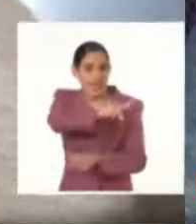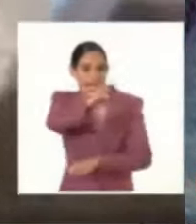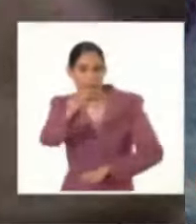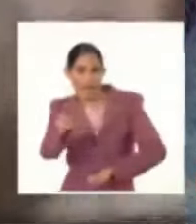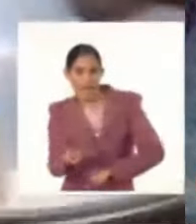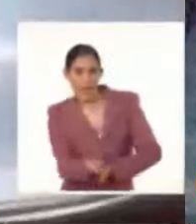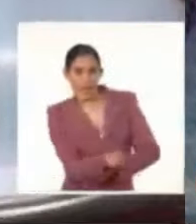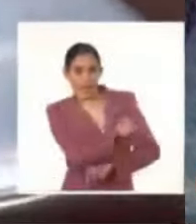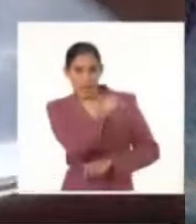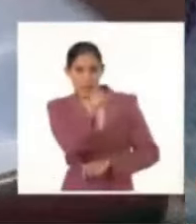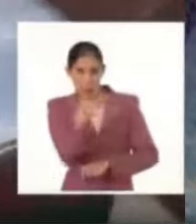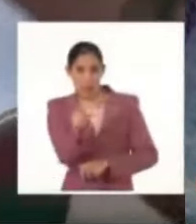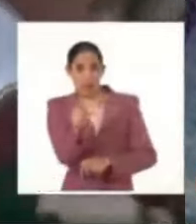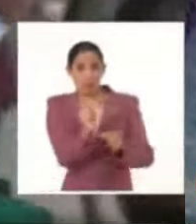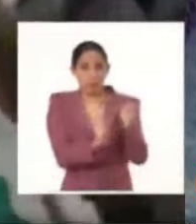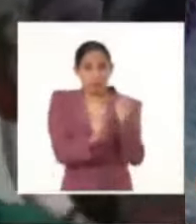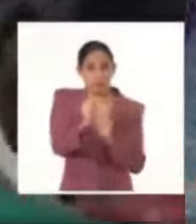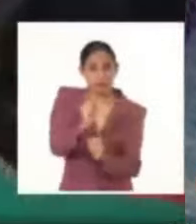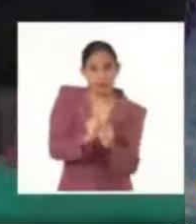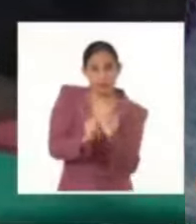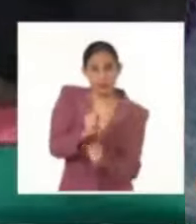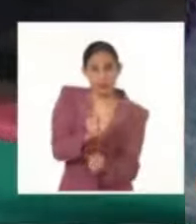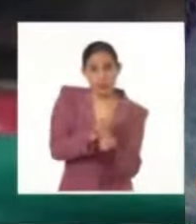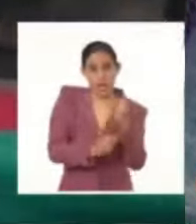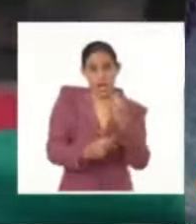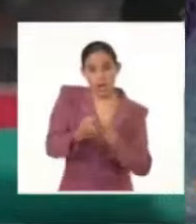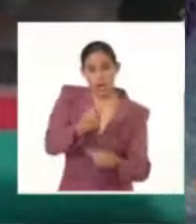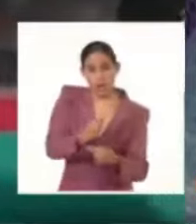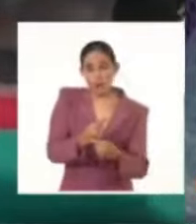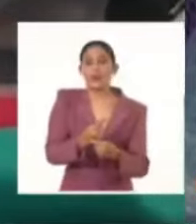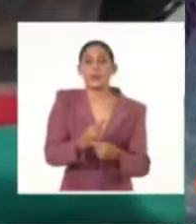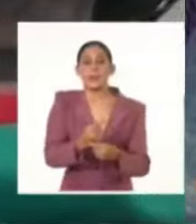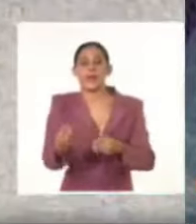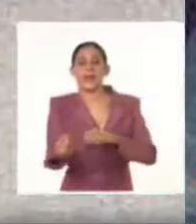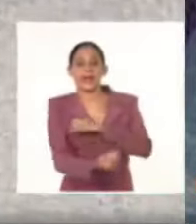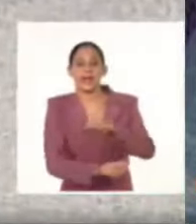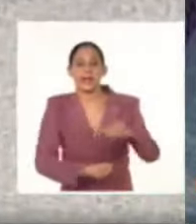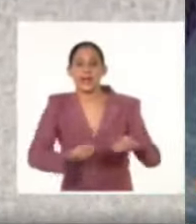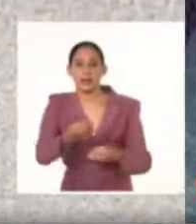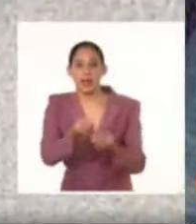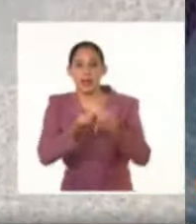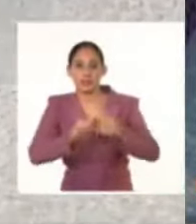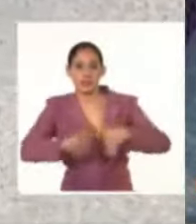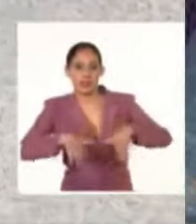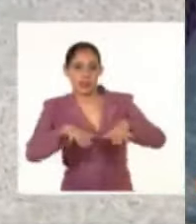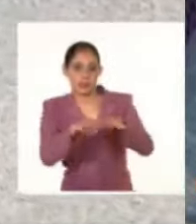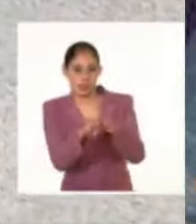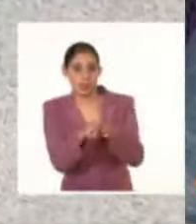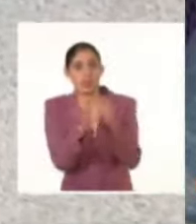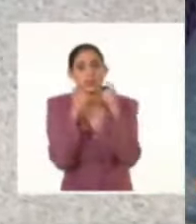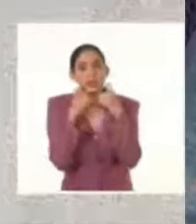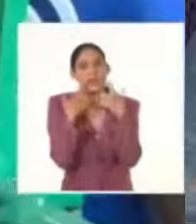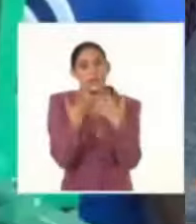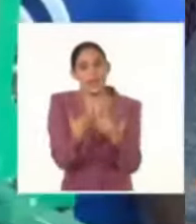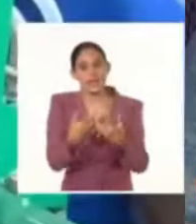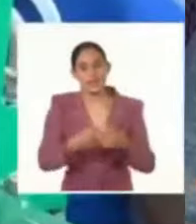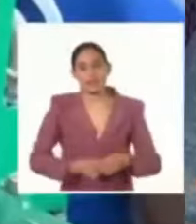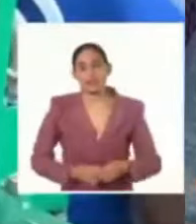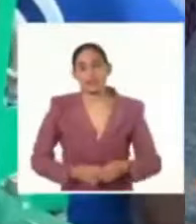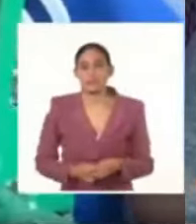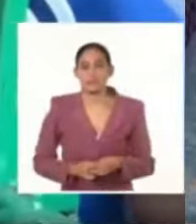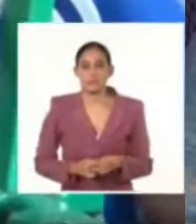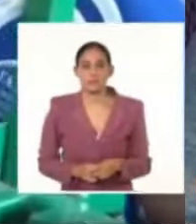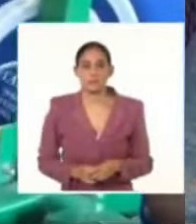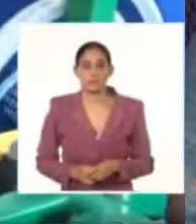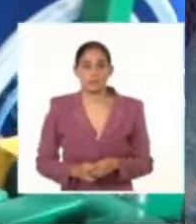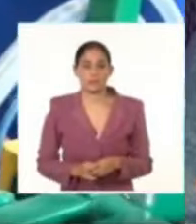semillas de tabaco líquidos y arcilla orgánica para revestir las simientes, lo que hace más fácil su manipulación. Y